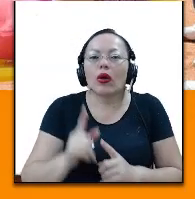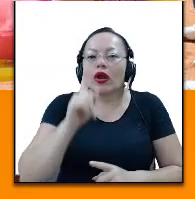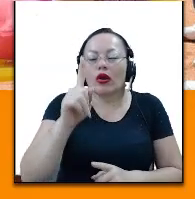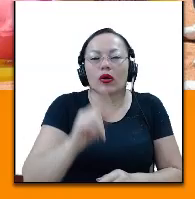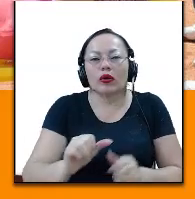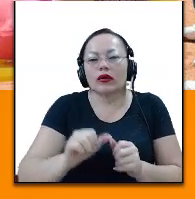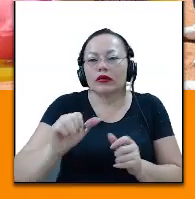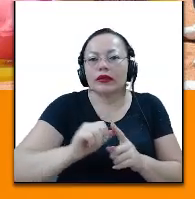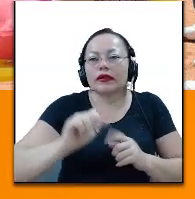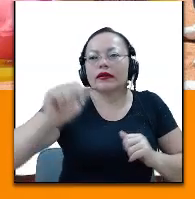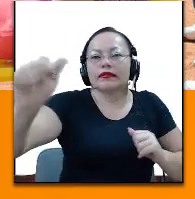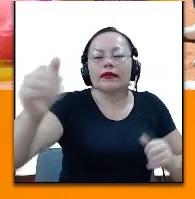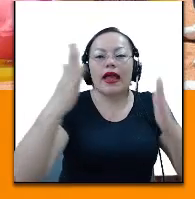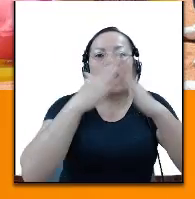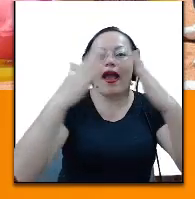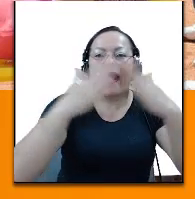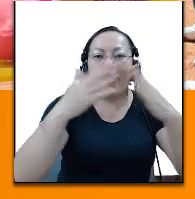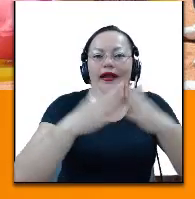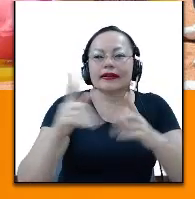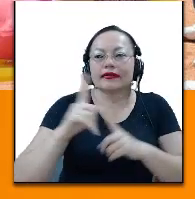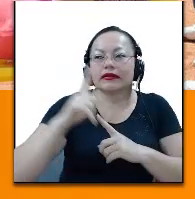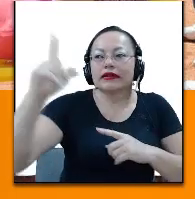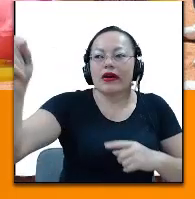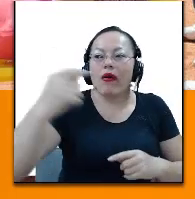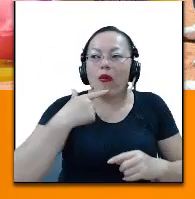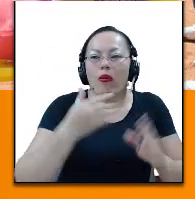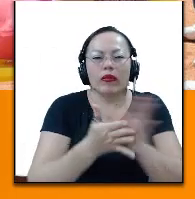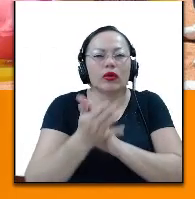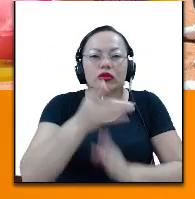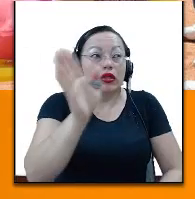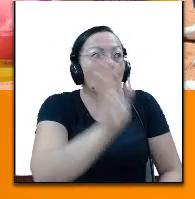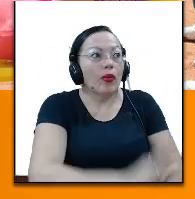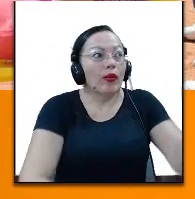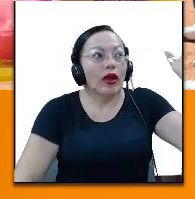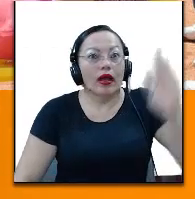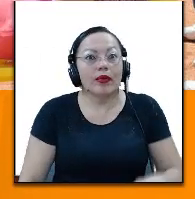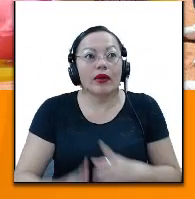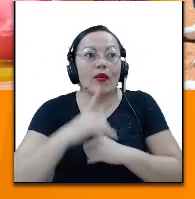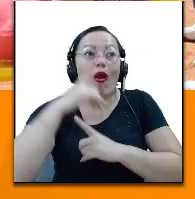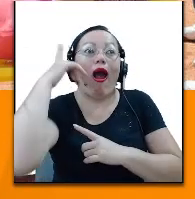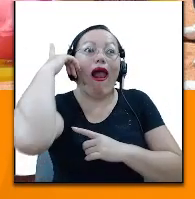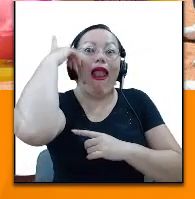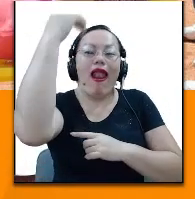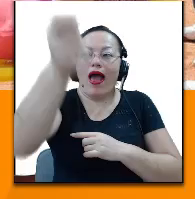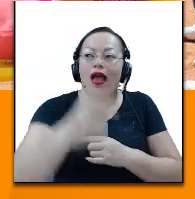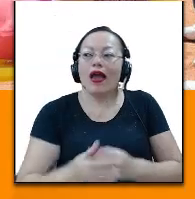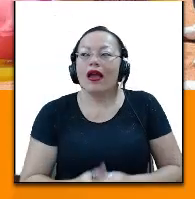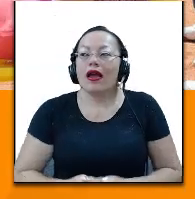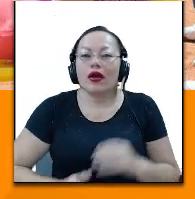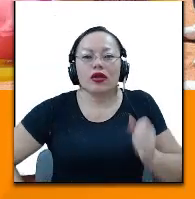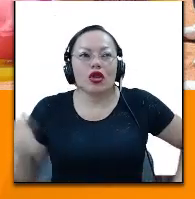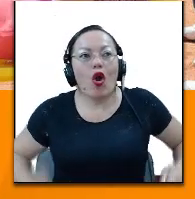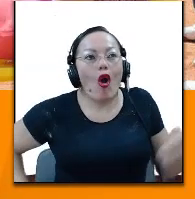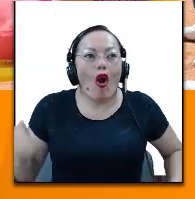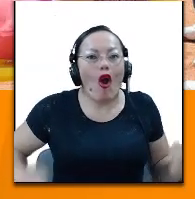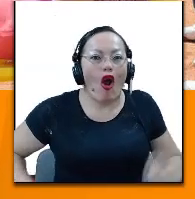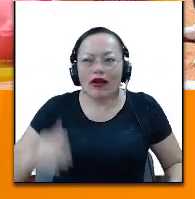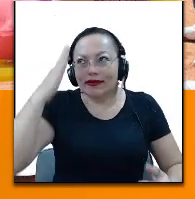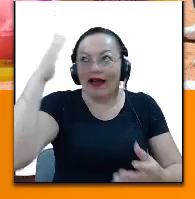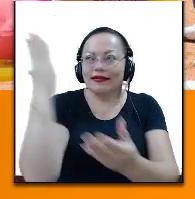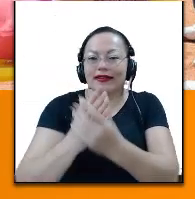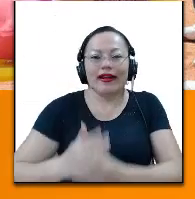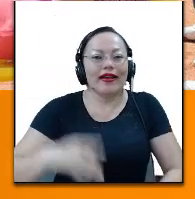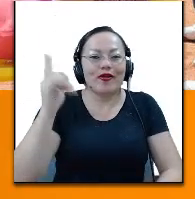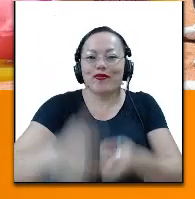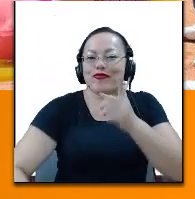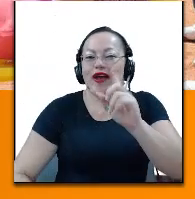la vivienda donde usted reside. Es decir, usted no puede irse a hacer ejercicio corriendo de aquí hasta Salgar, no lo van a